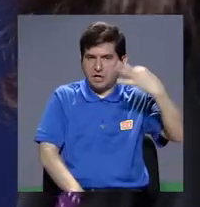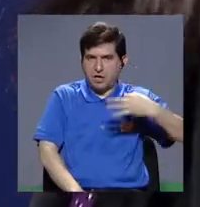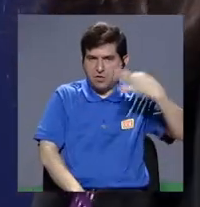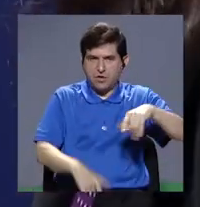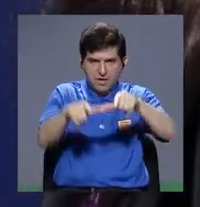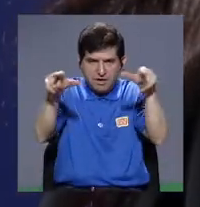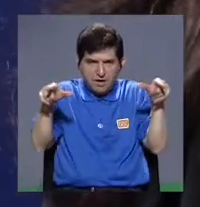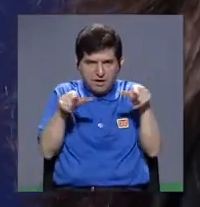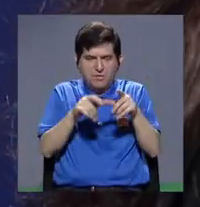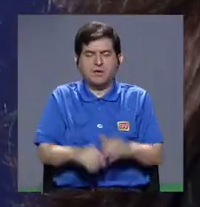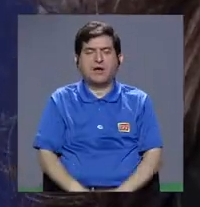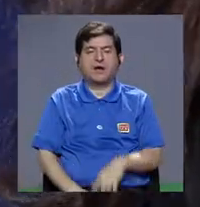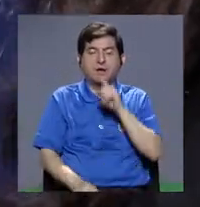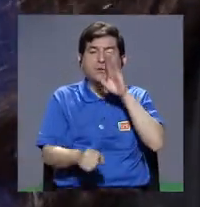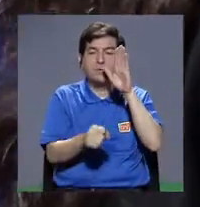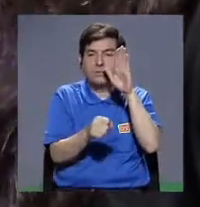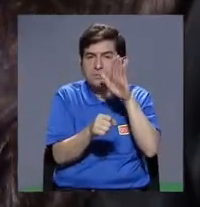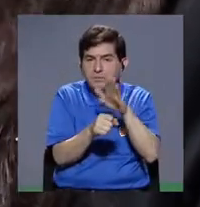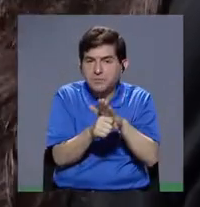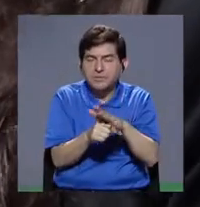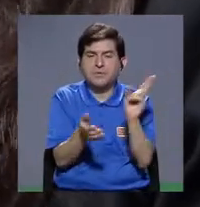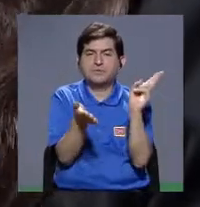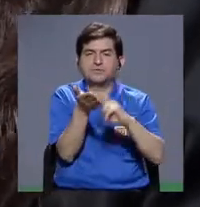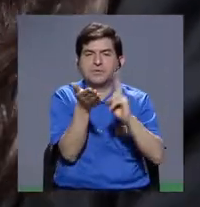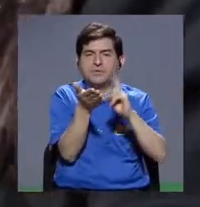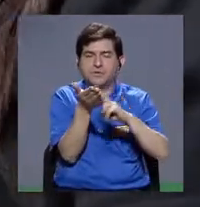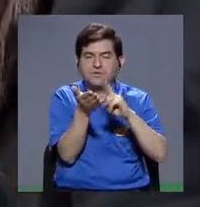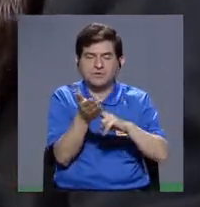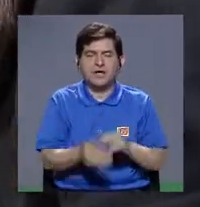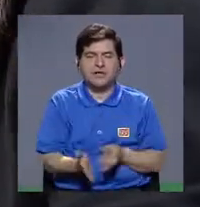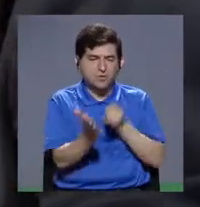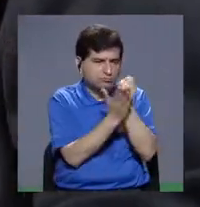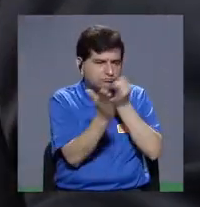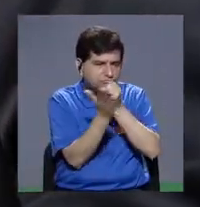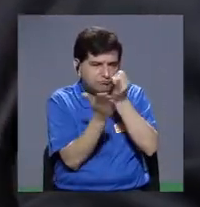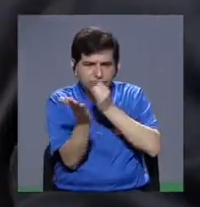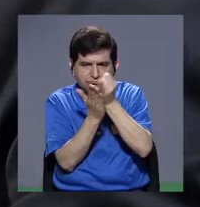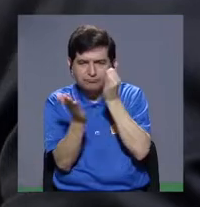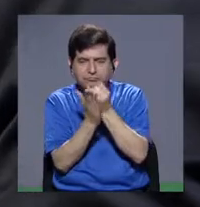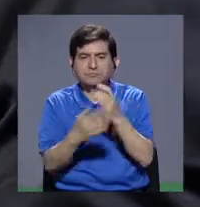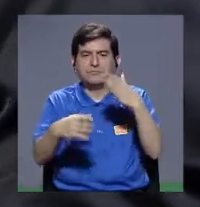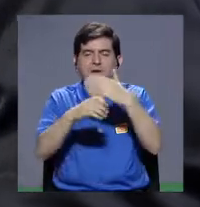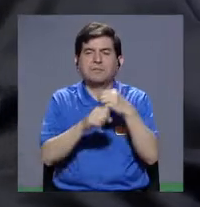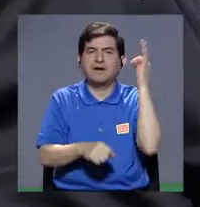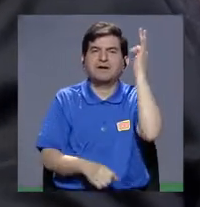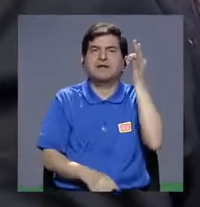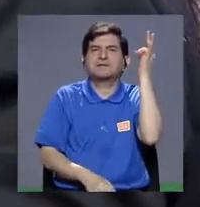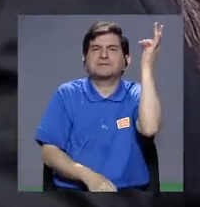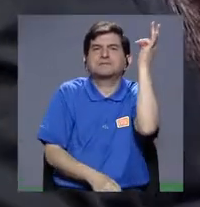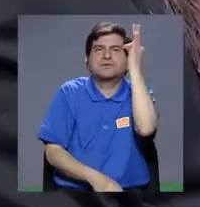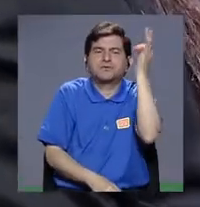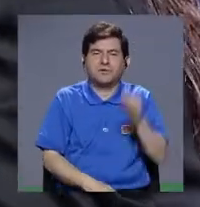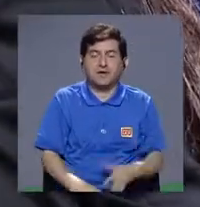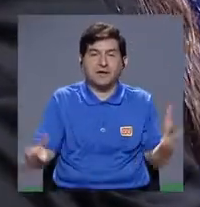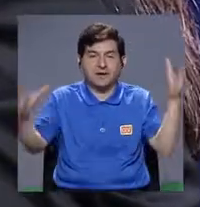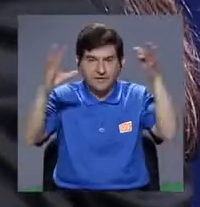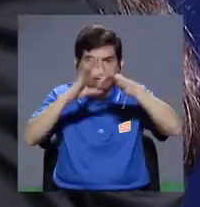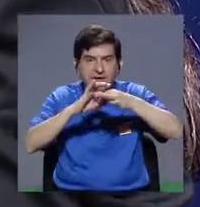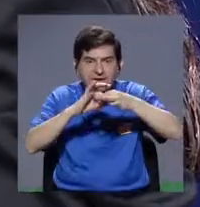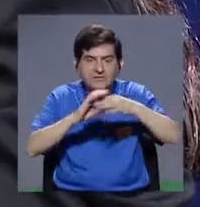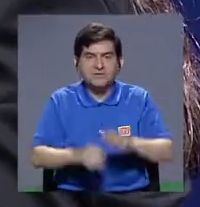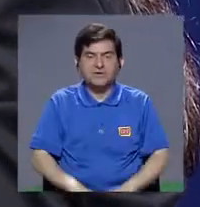orígenes con la encomienda un contrato para investigar y generar una teoría una hipótesis